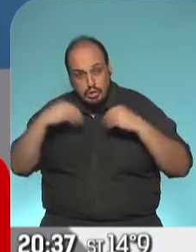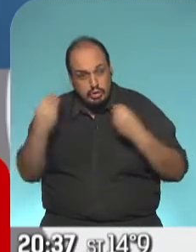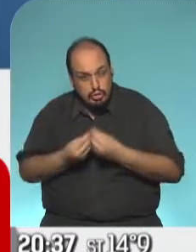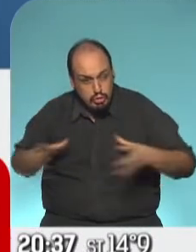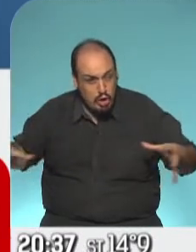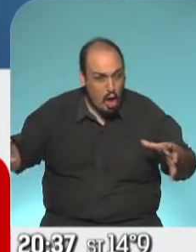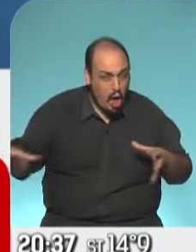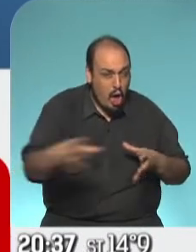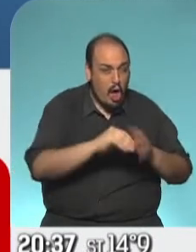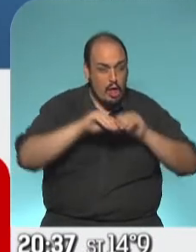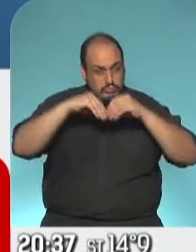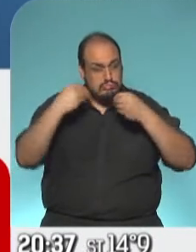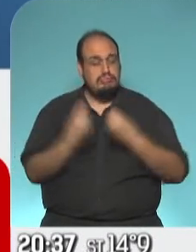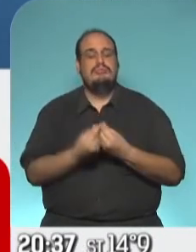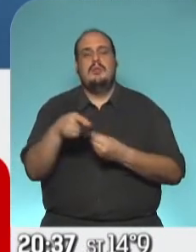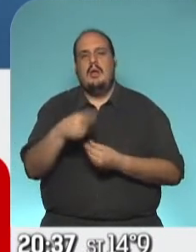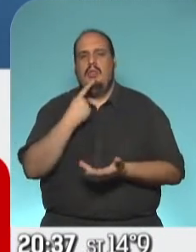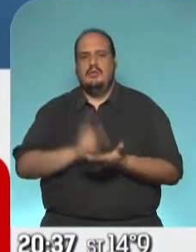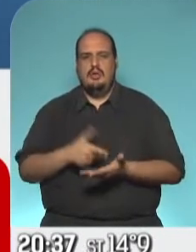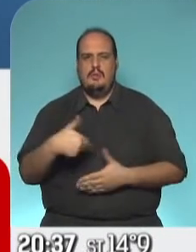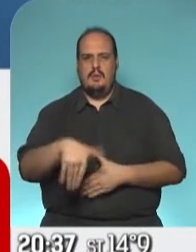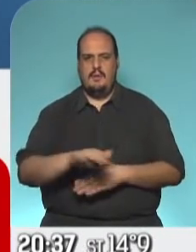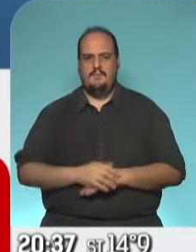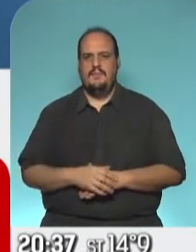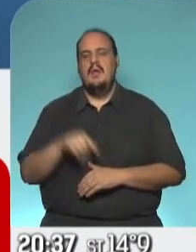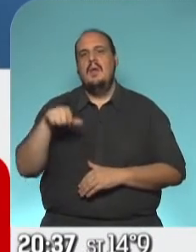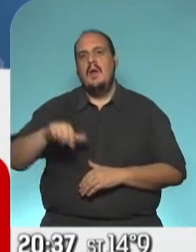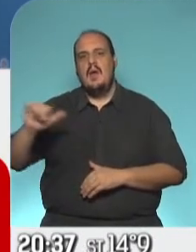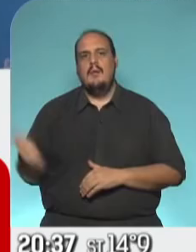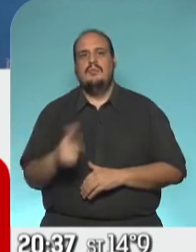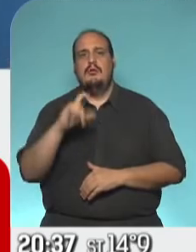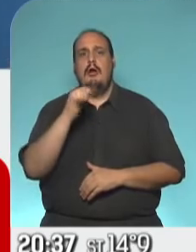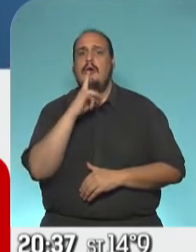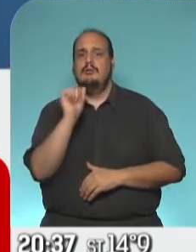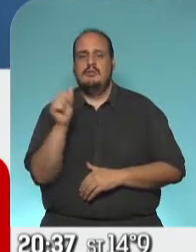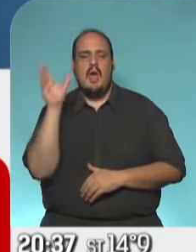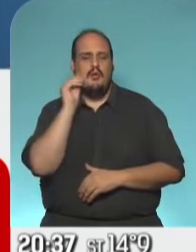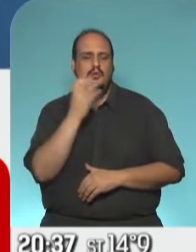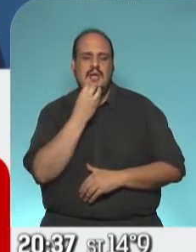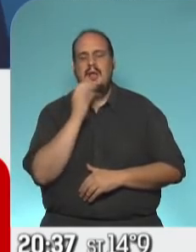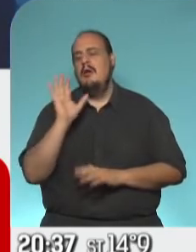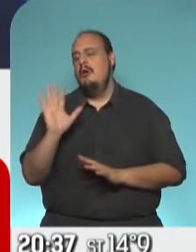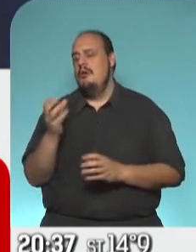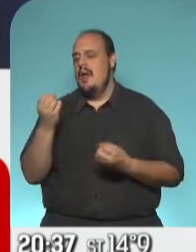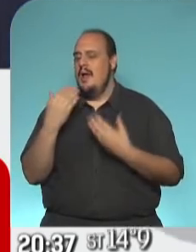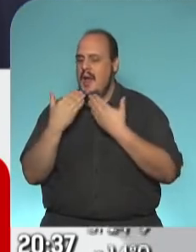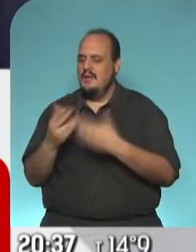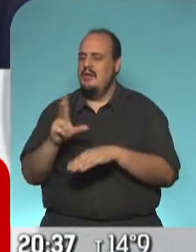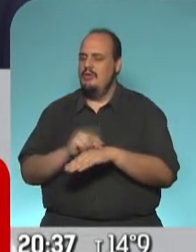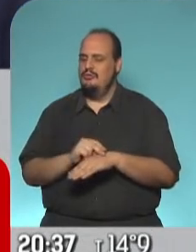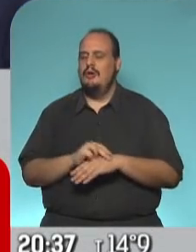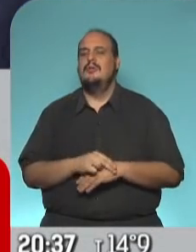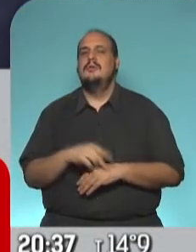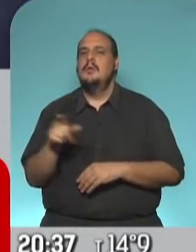Ariel, los está escuchando el doctor Alejandro Costa, aquí en el Ministerio de Salud. Gracias, Gastón. Gracias, doctor. Será interesante realizarle un